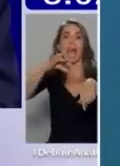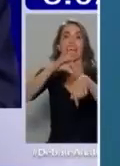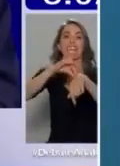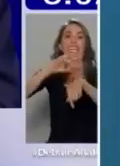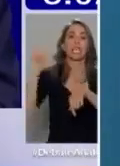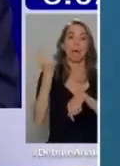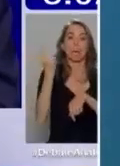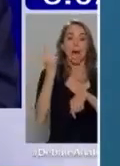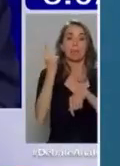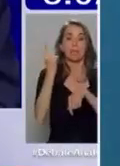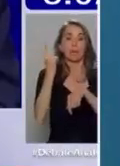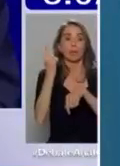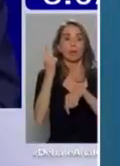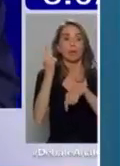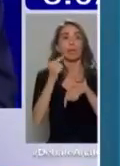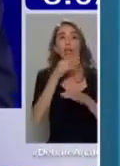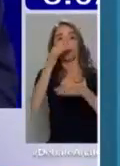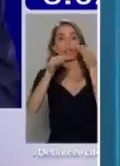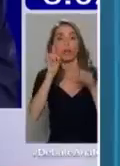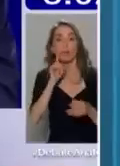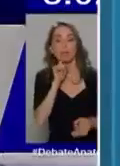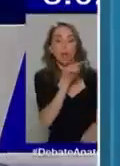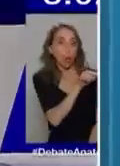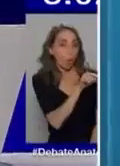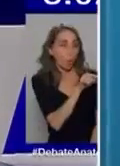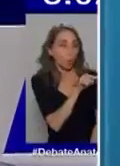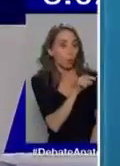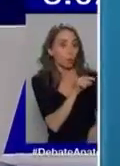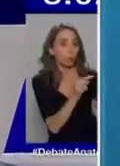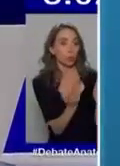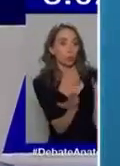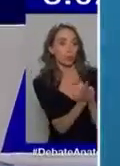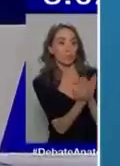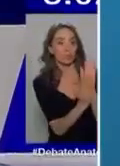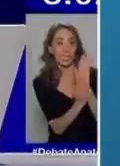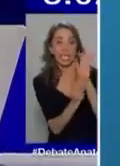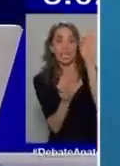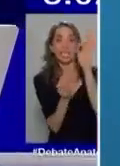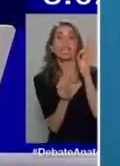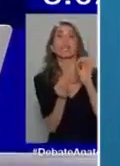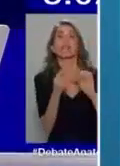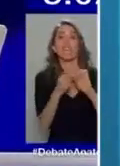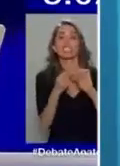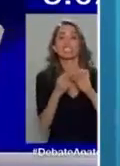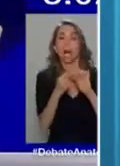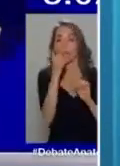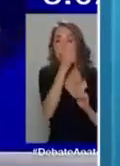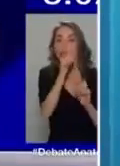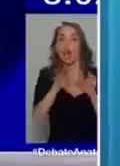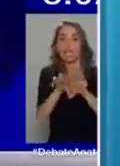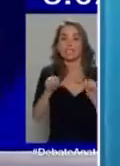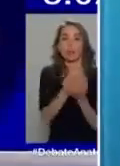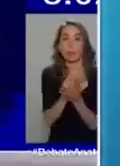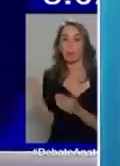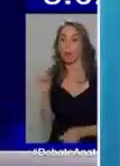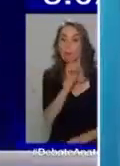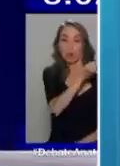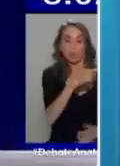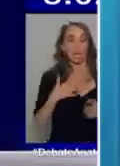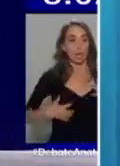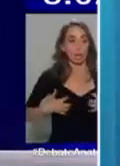comunicación. Entonces me parece que eso fue un punto muy importante porque de alguna manera también marca el estilo sobre el cual se